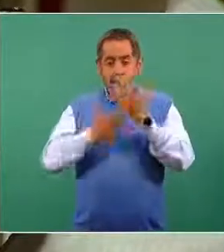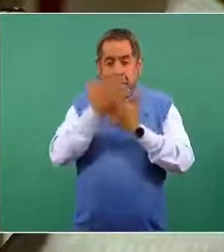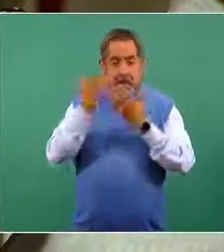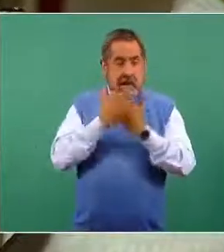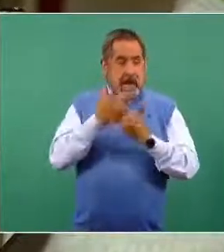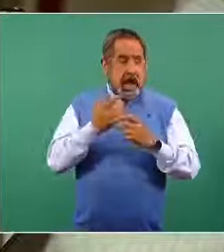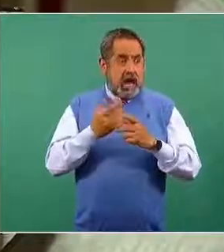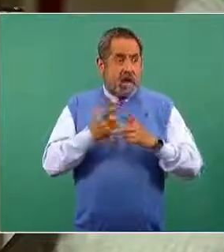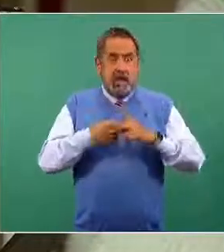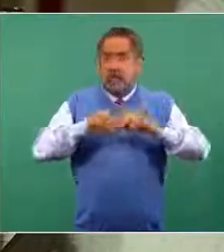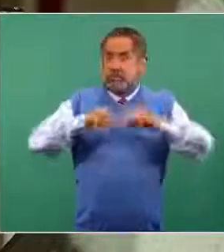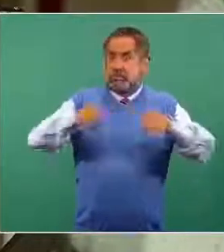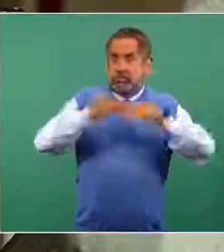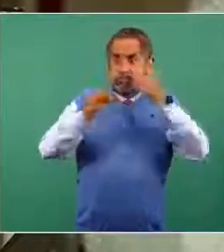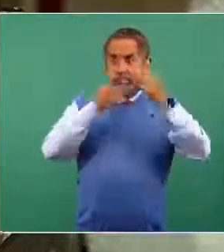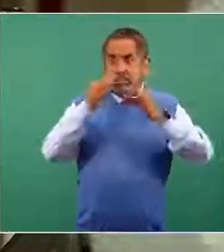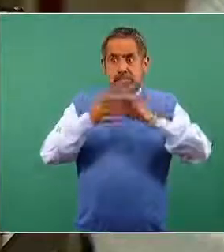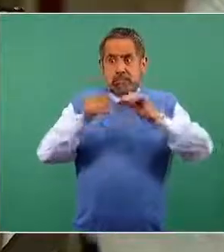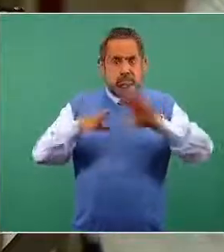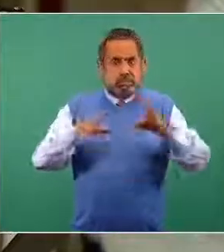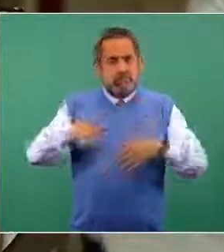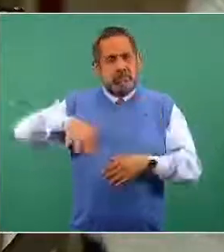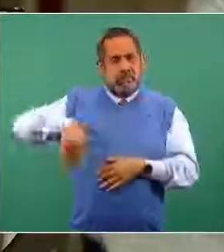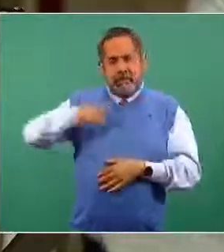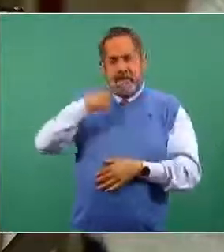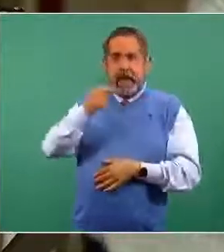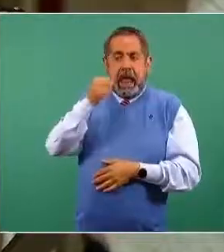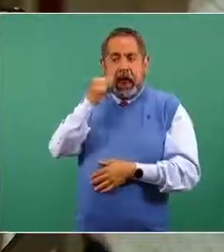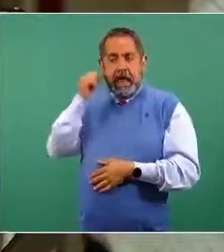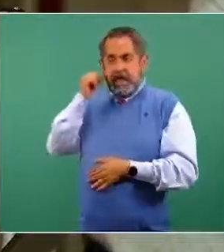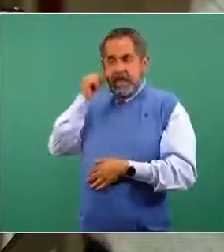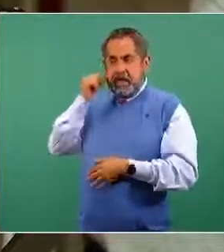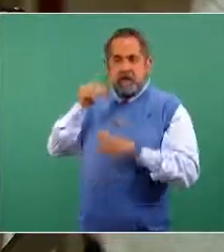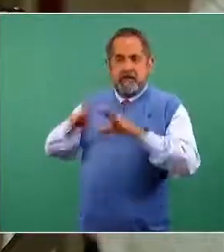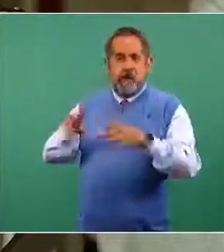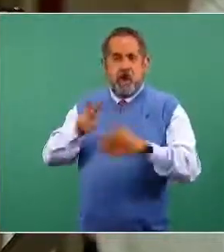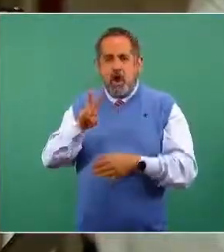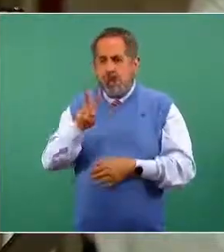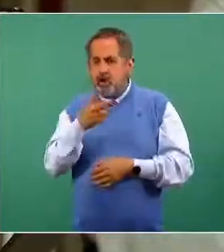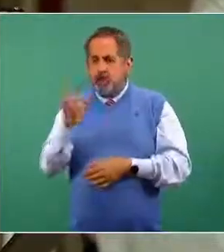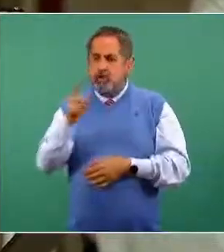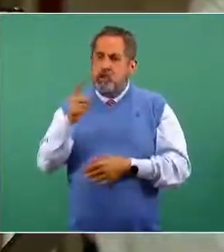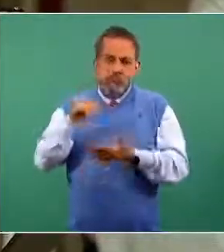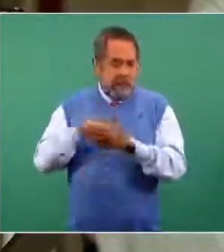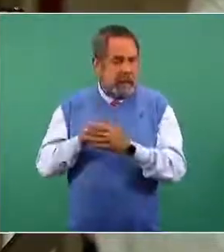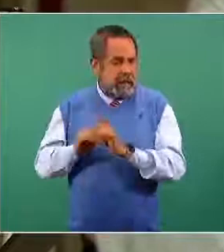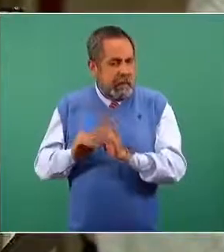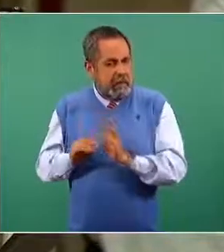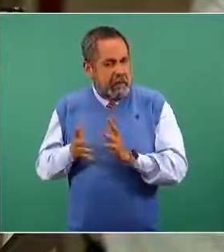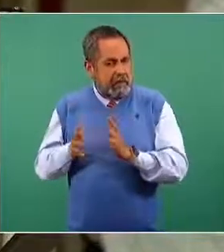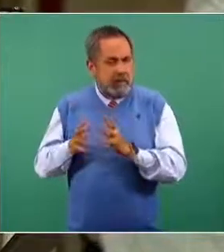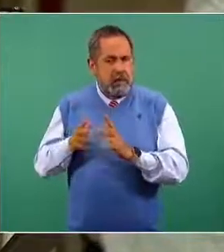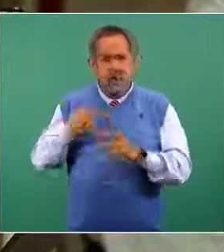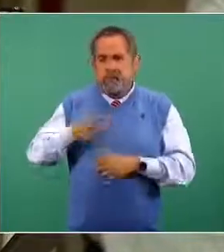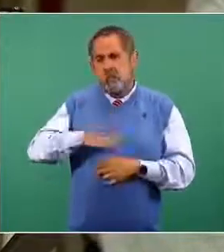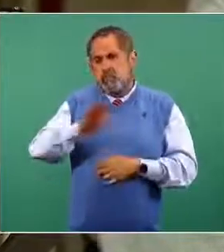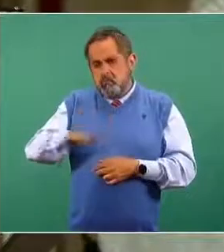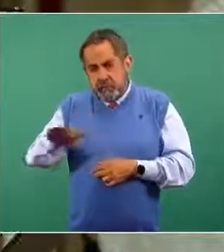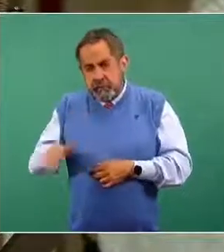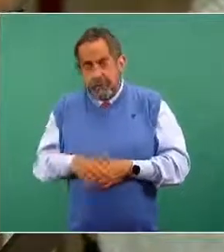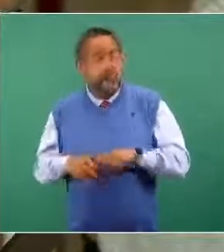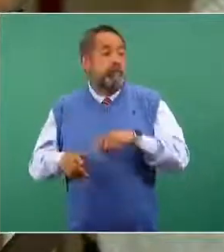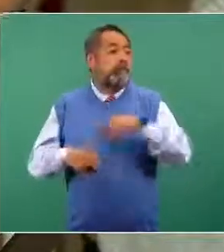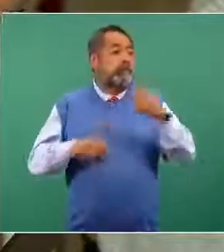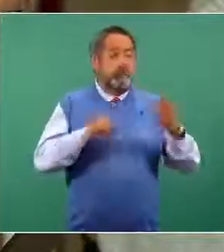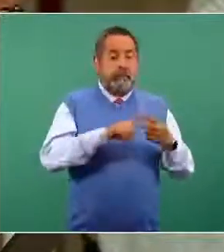varias cifras. Una, la que ustedes reportaron el día de ayer, 201,000 más o menos de defunciones, la